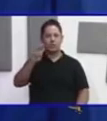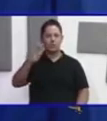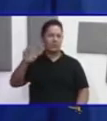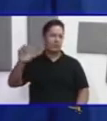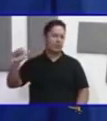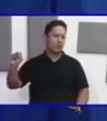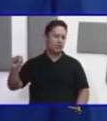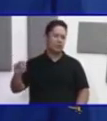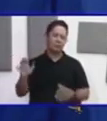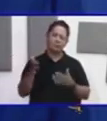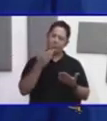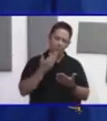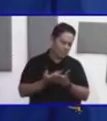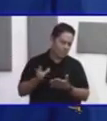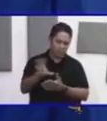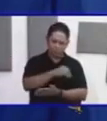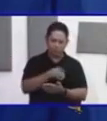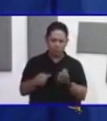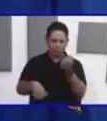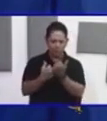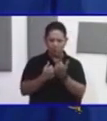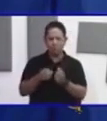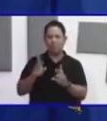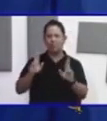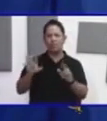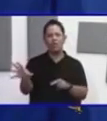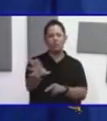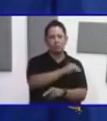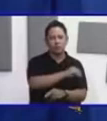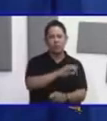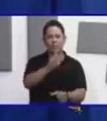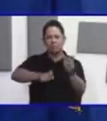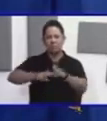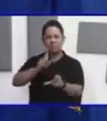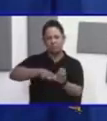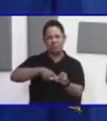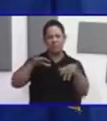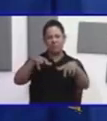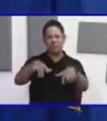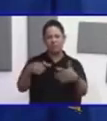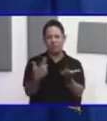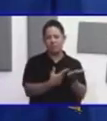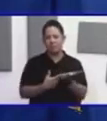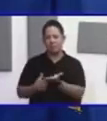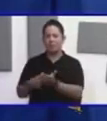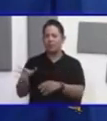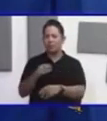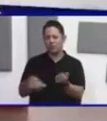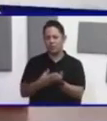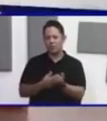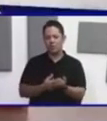debate también que todos los otros diputados se sumen a este proyecto. Así que aprovecho 10